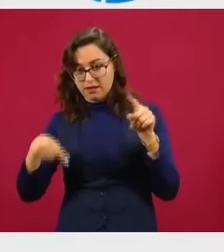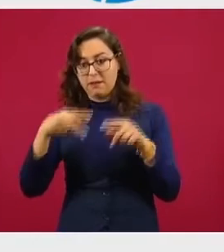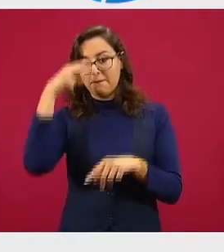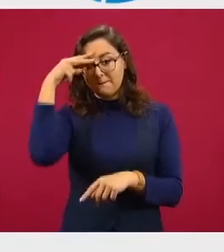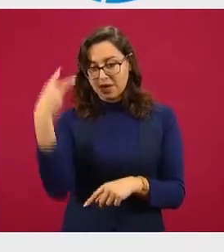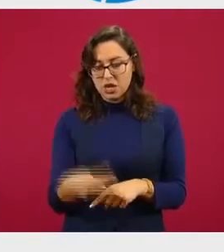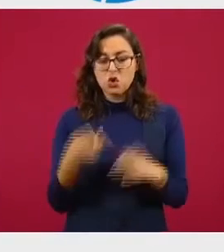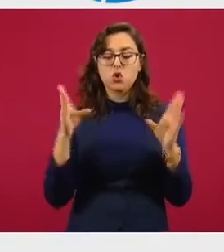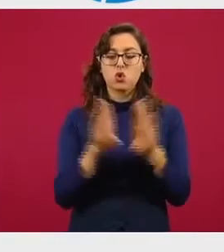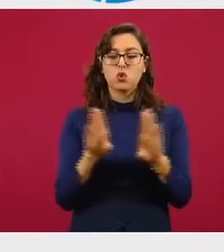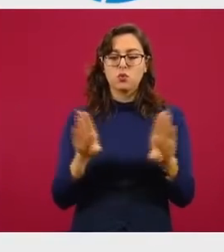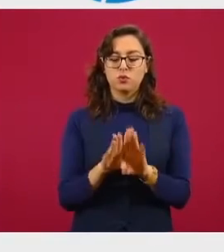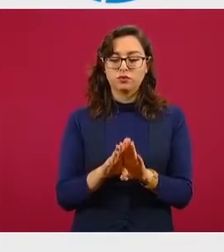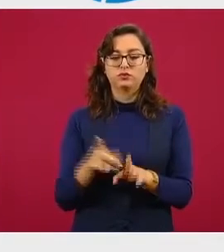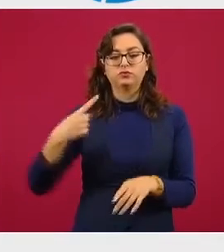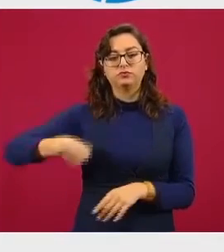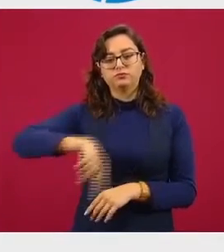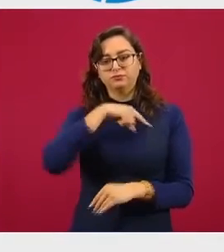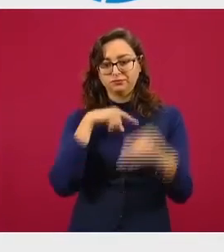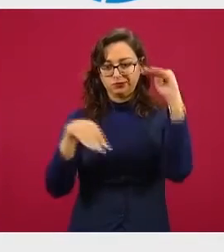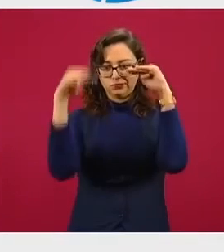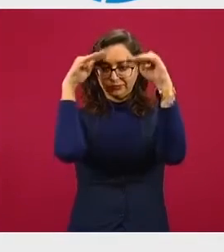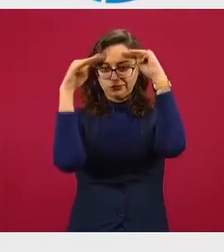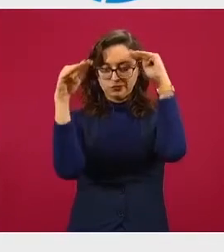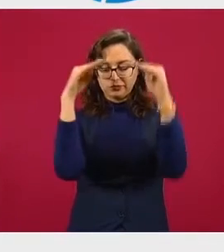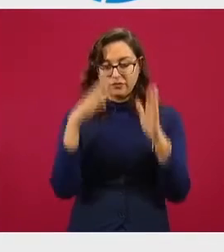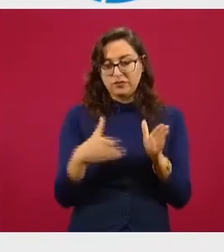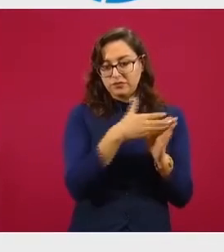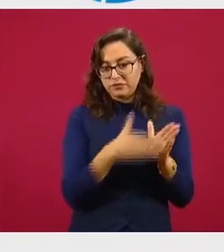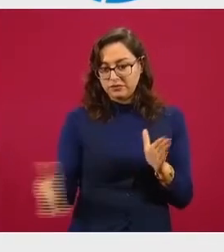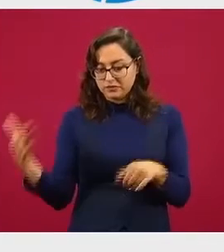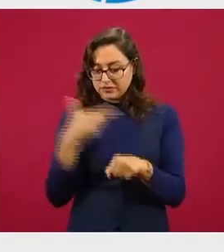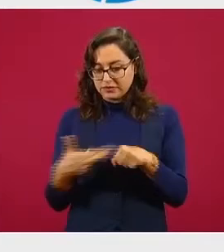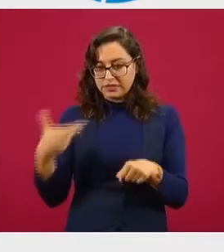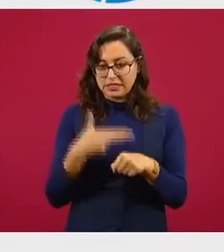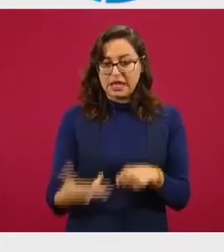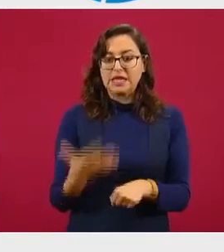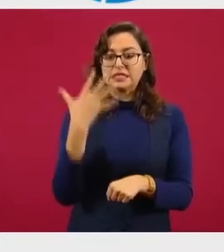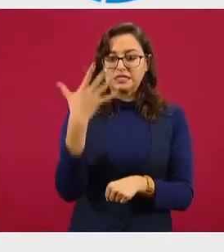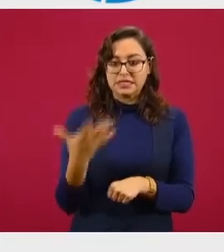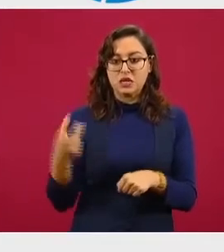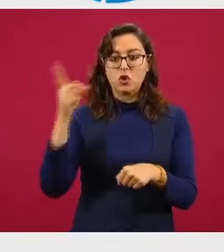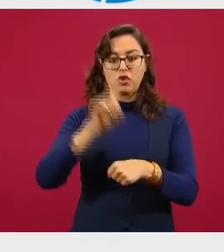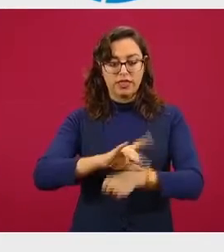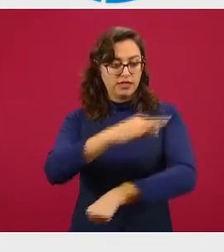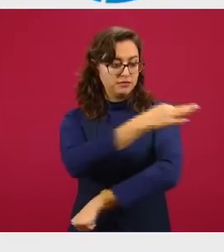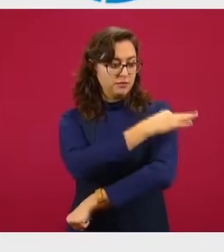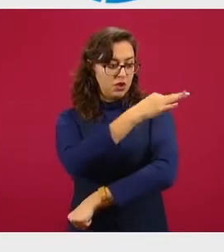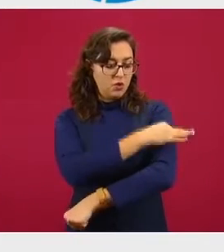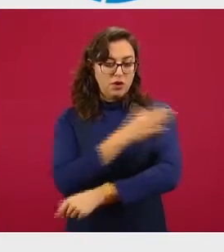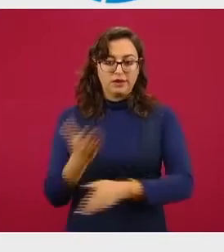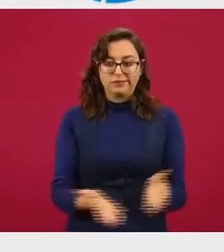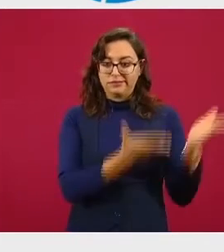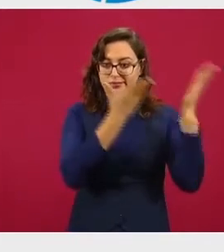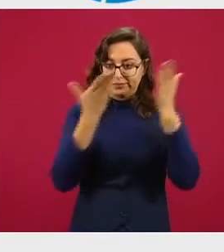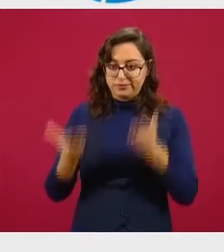Entonces, estimamos en 5 días hábiles el que pueda llegar esta vacuna a